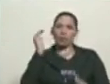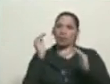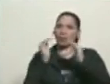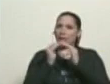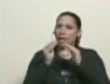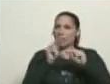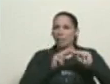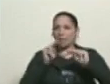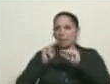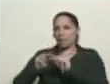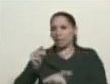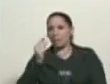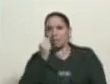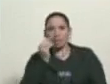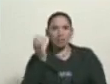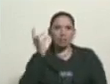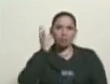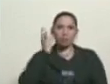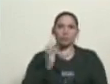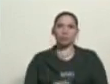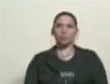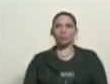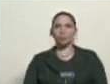niños y niñas,